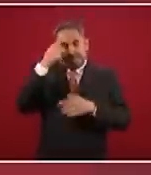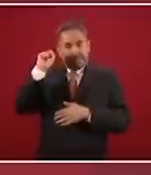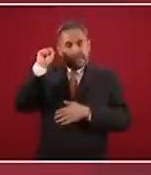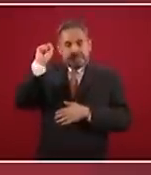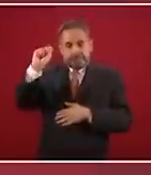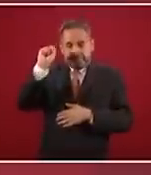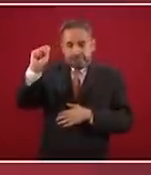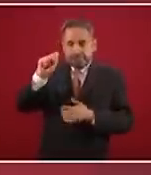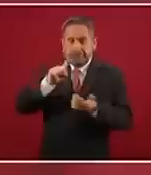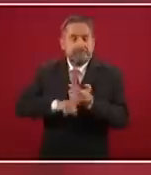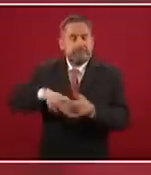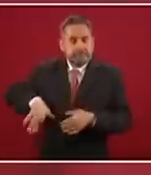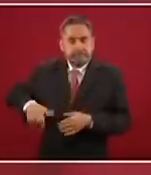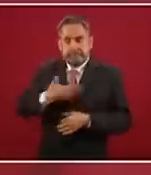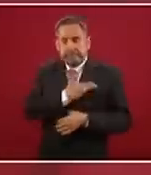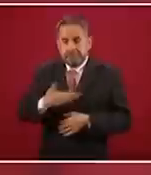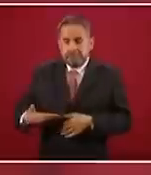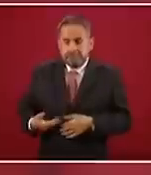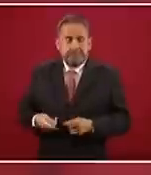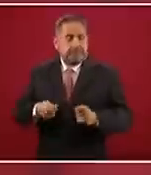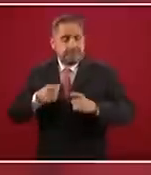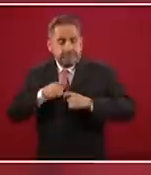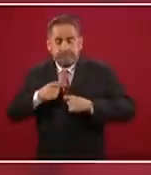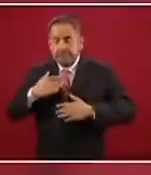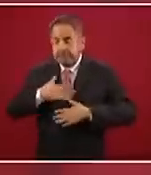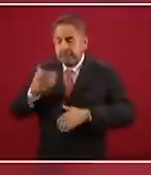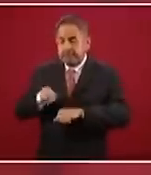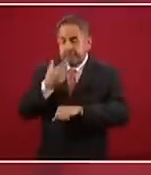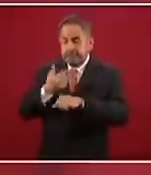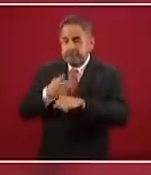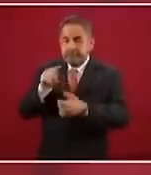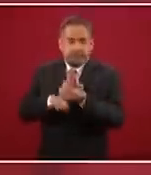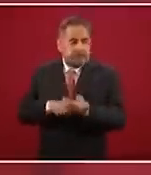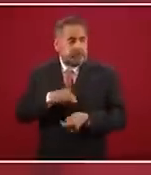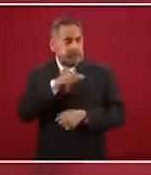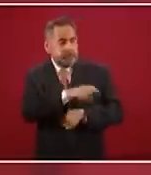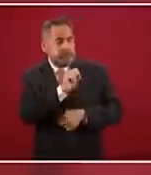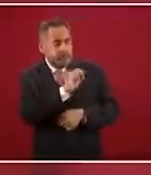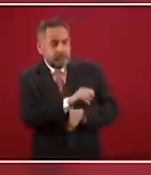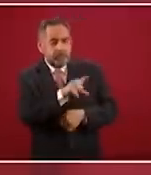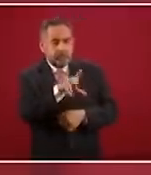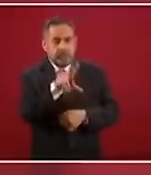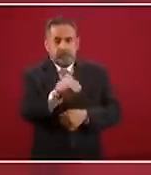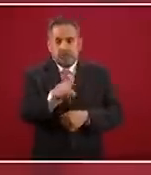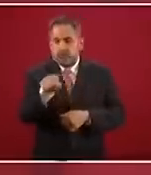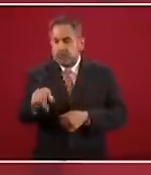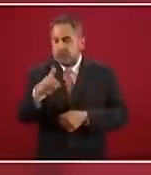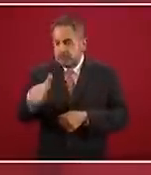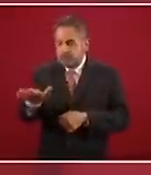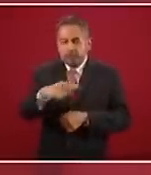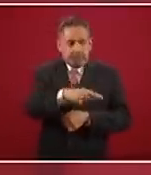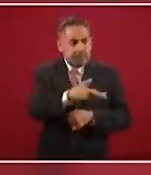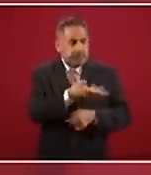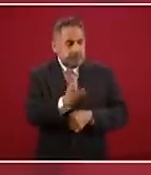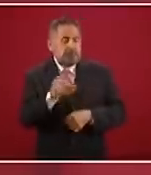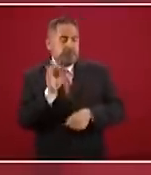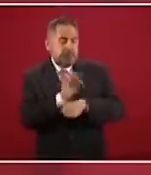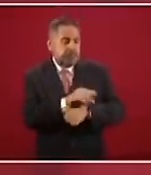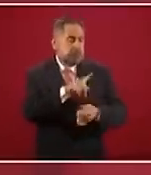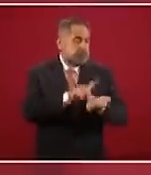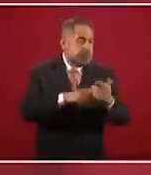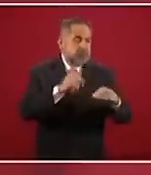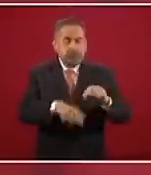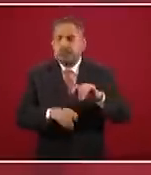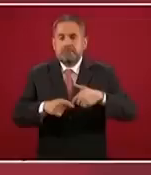el presidente decía, no le toca a la Secretaría decir tú sí, tú no, tú te vas, a ti te fortalezco, a ti te